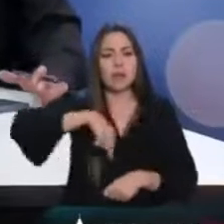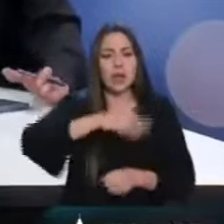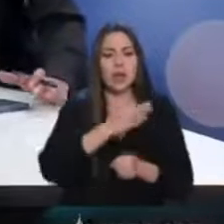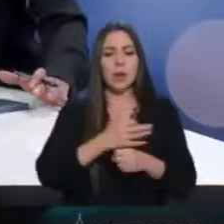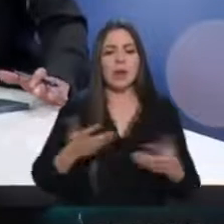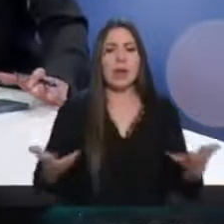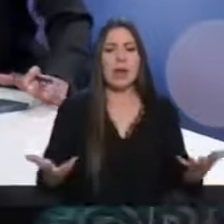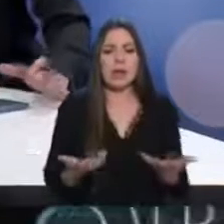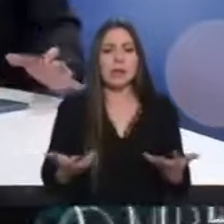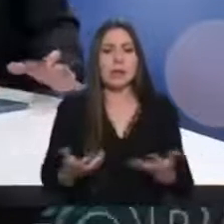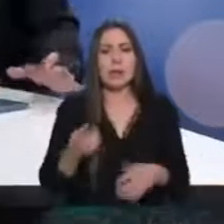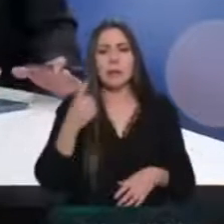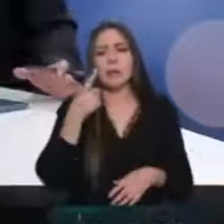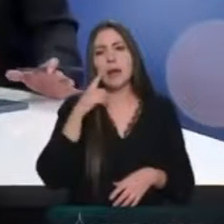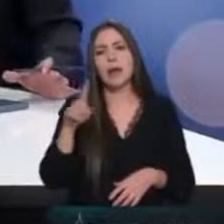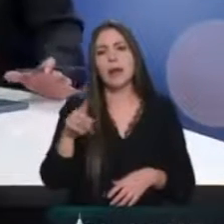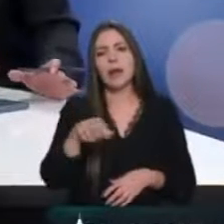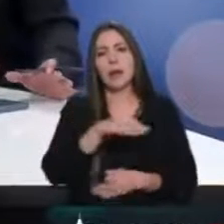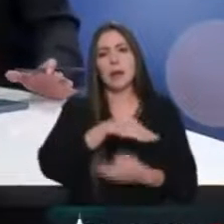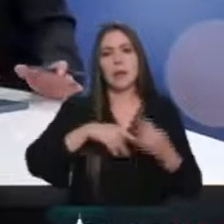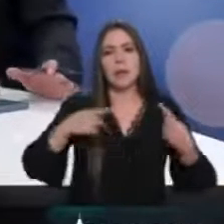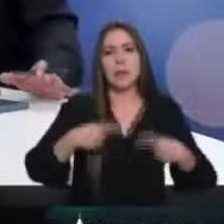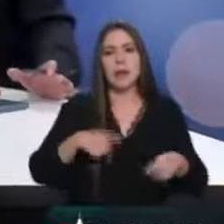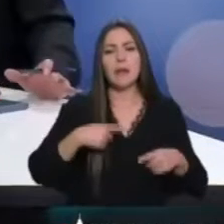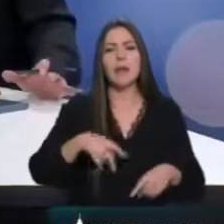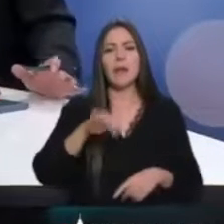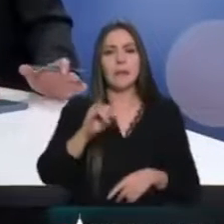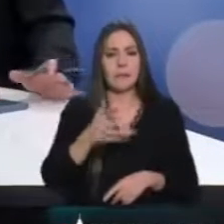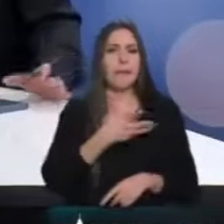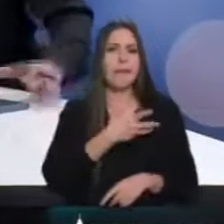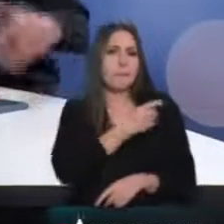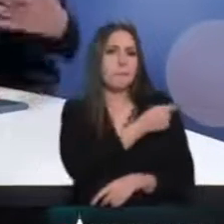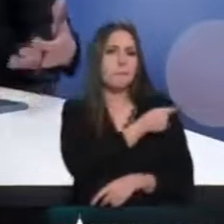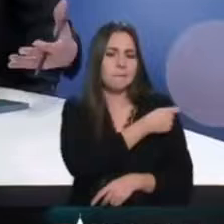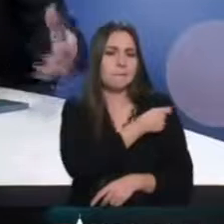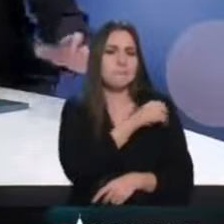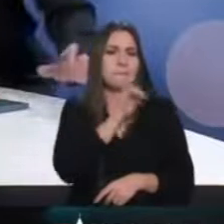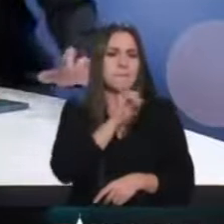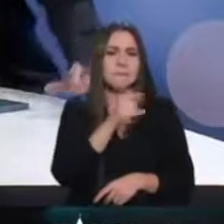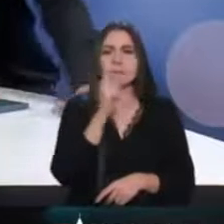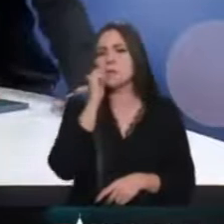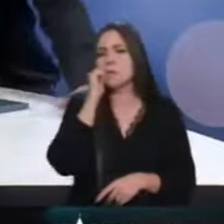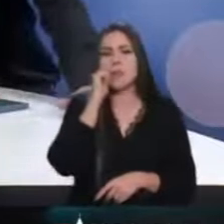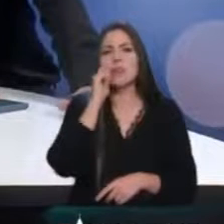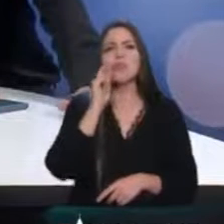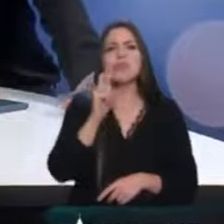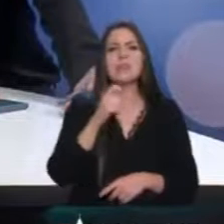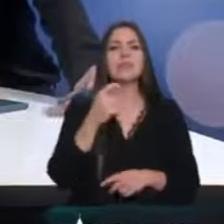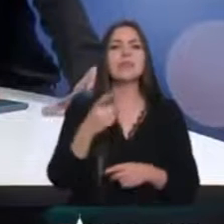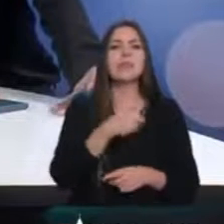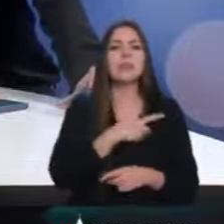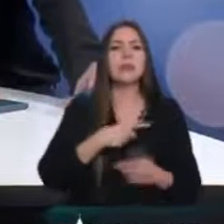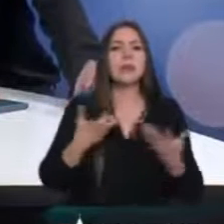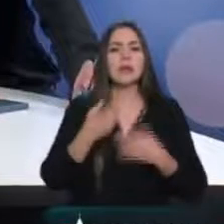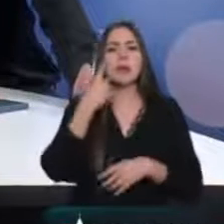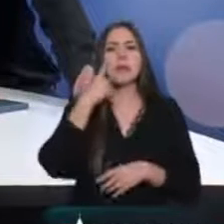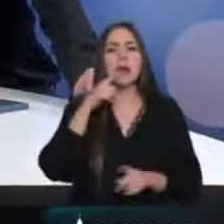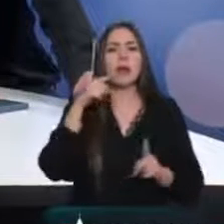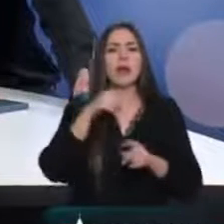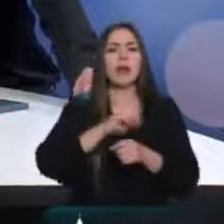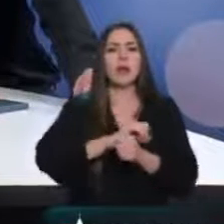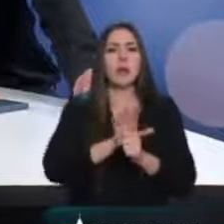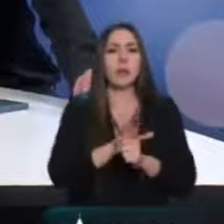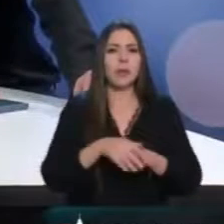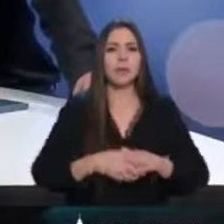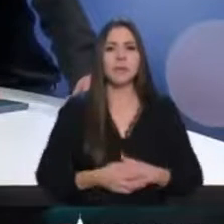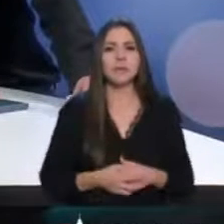momento para una población que sí está fundamentalmente vacunada, de todas maneras, en un contexto de COVID? Creo que son preguntas